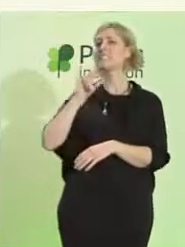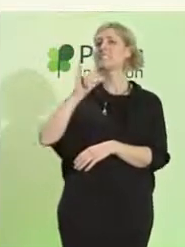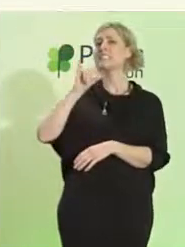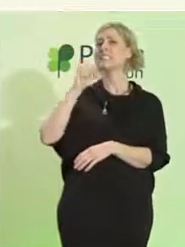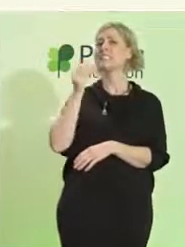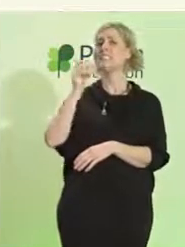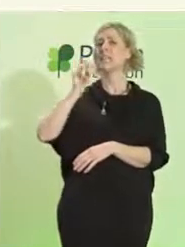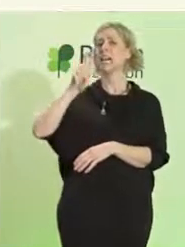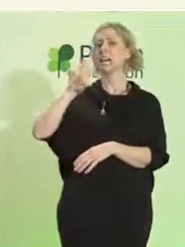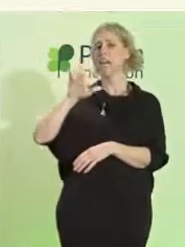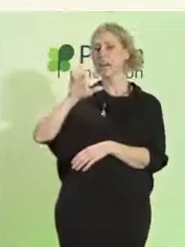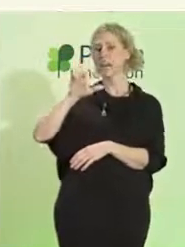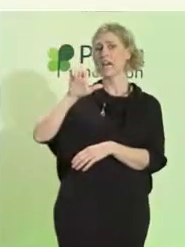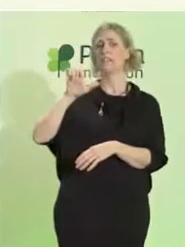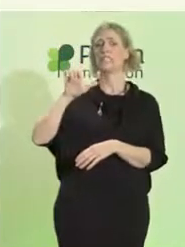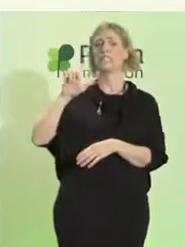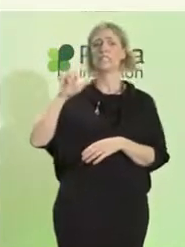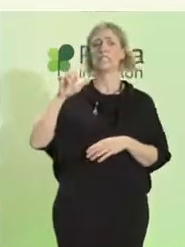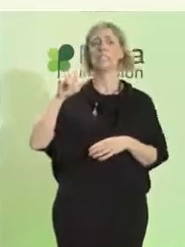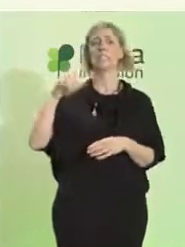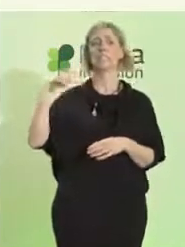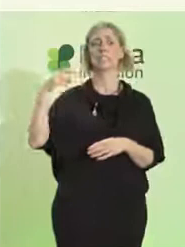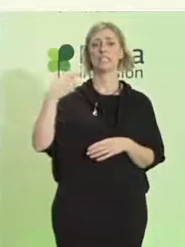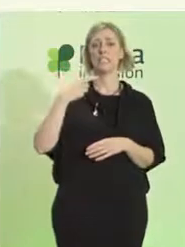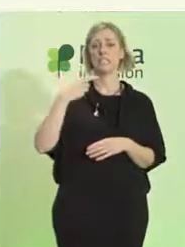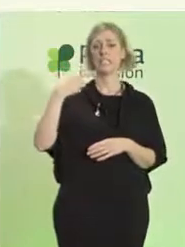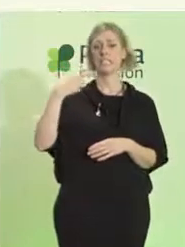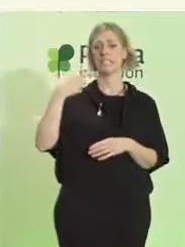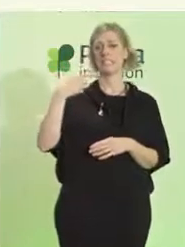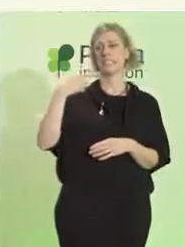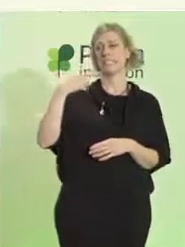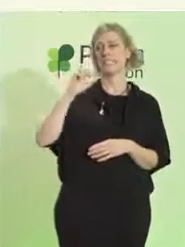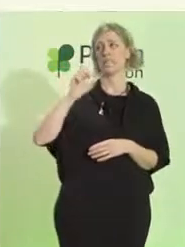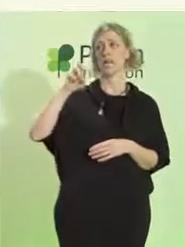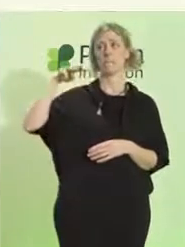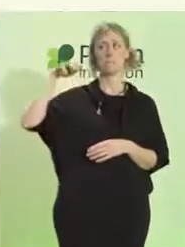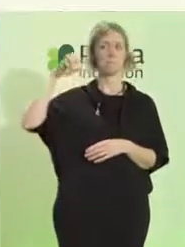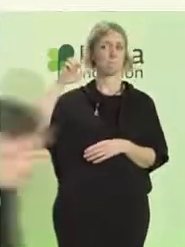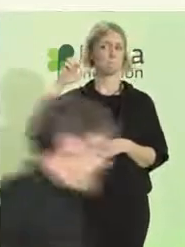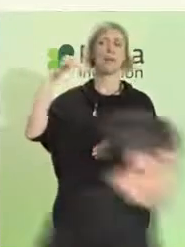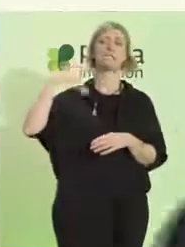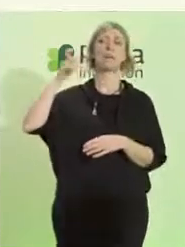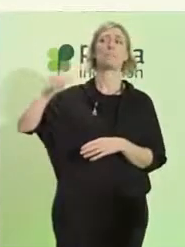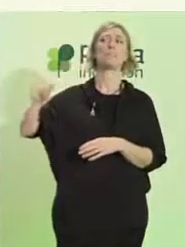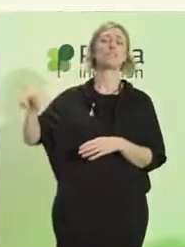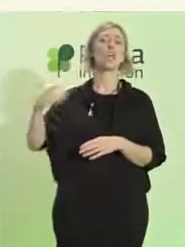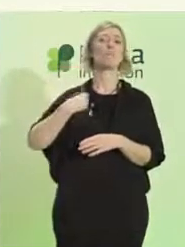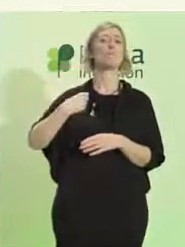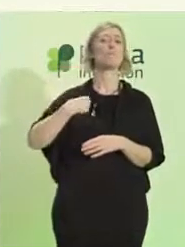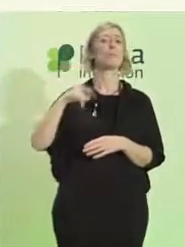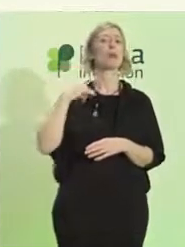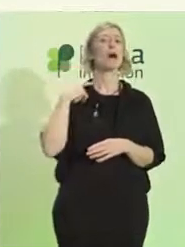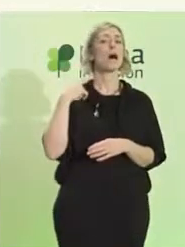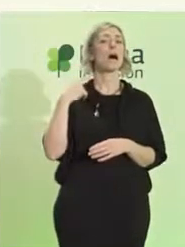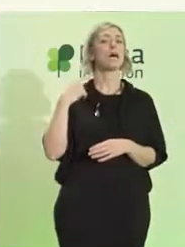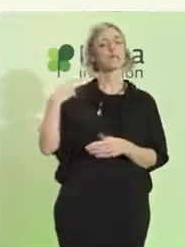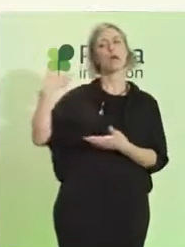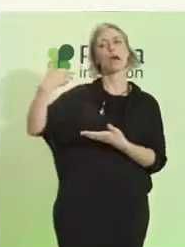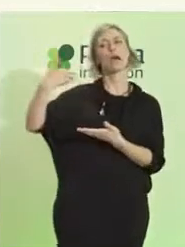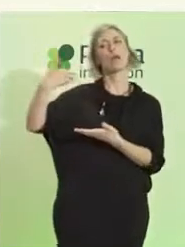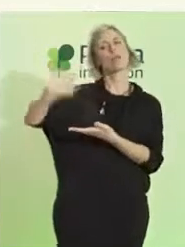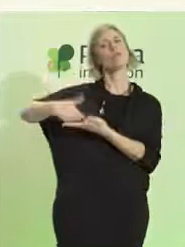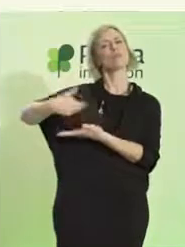Cubo. Estas personas quieren demostrarnos que hay un lenguaje universal, que hay